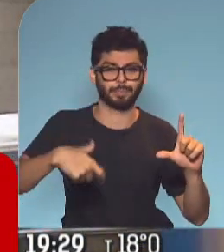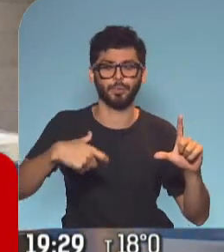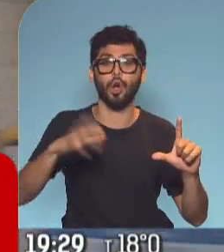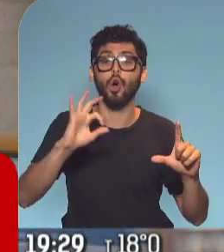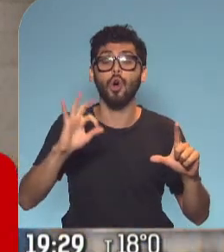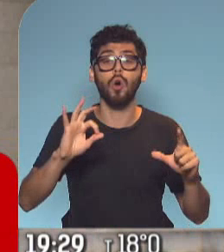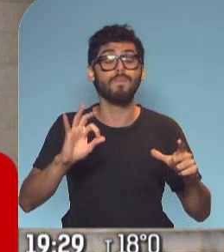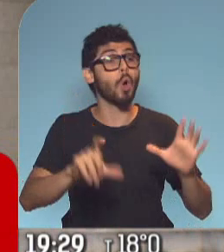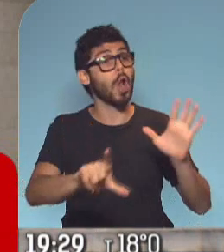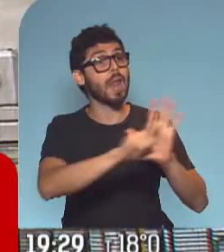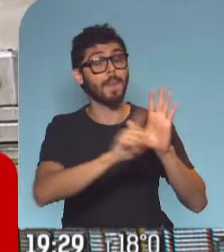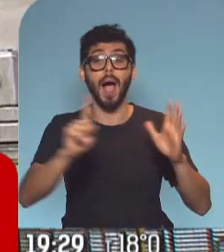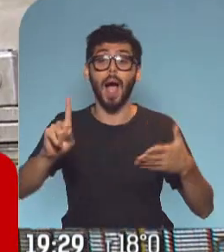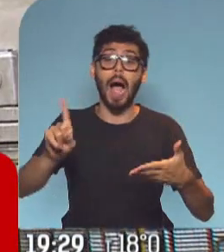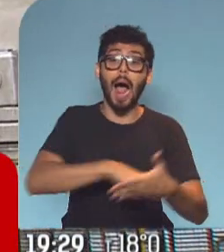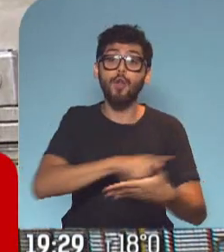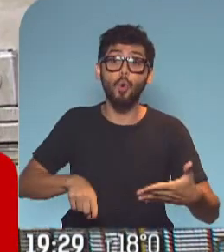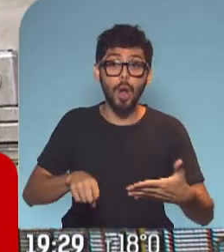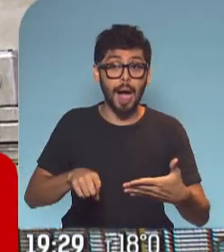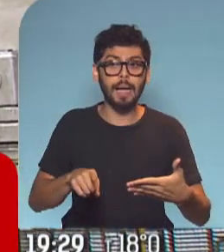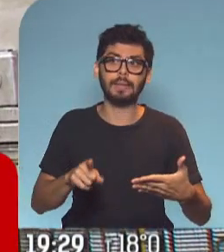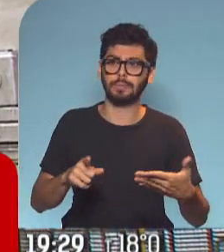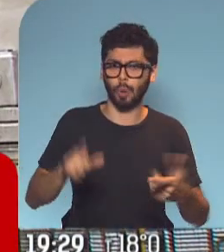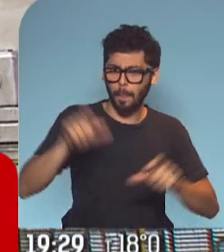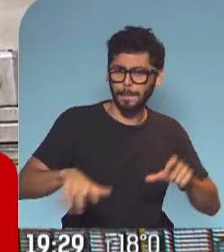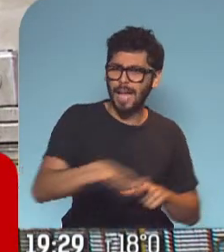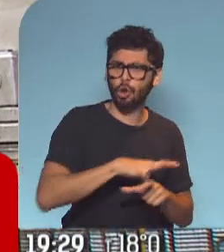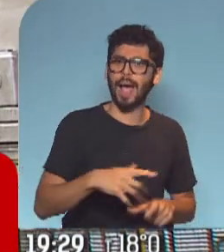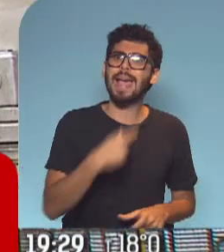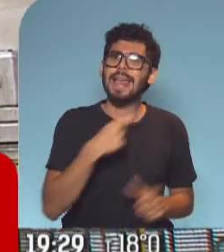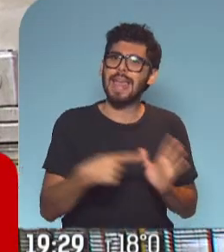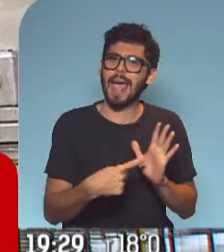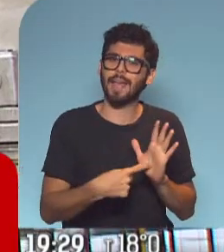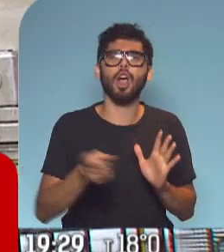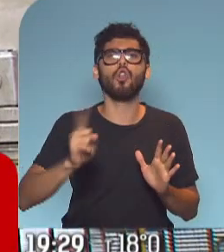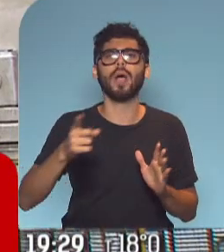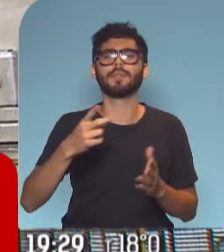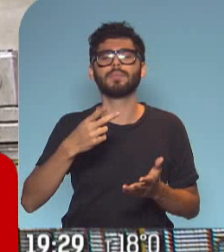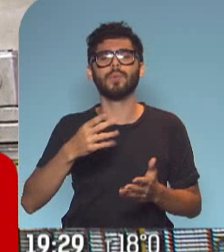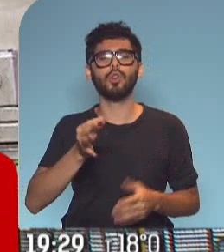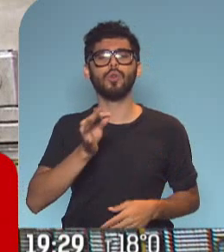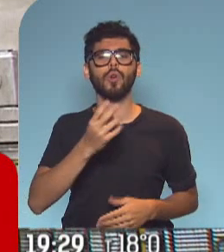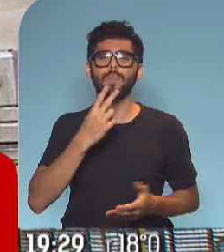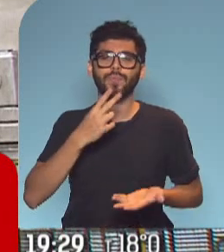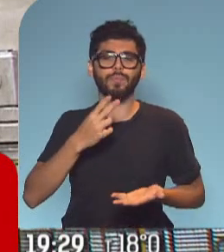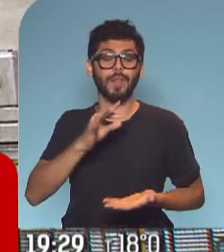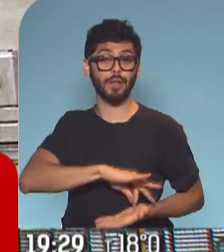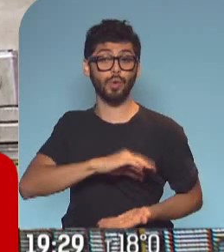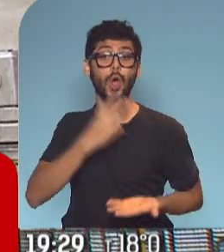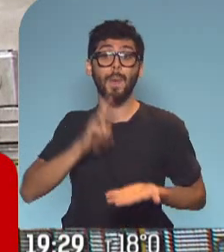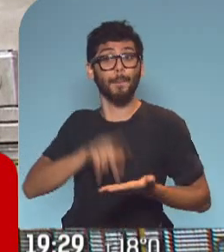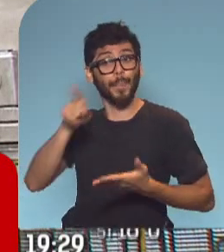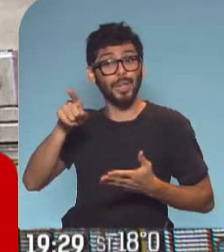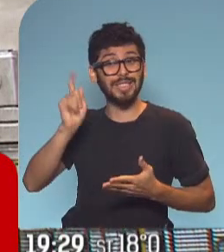camino de anular una ley que tiene una alta demanda social no es que con la gana los jueces la